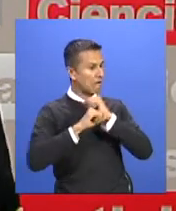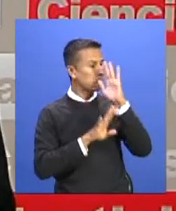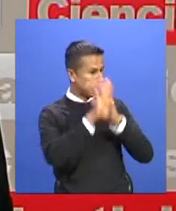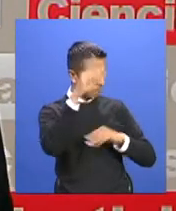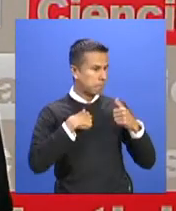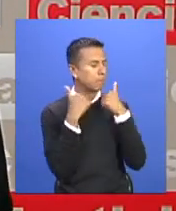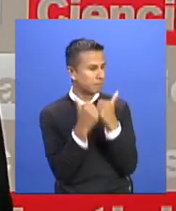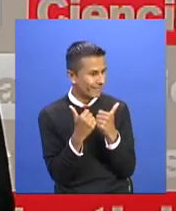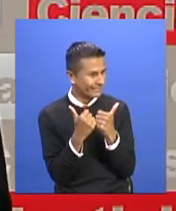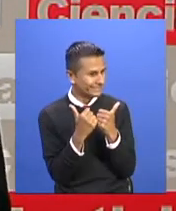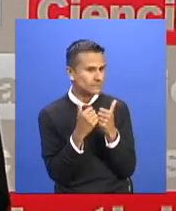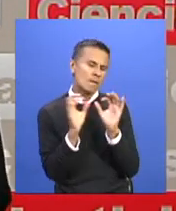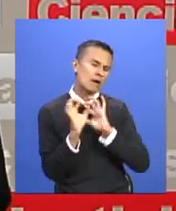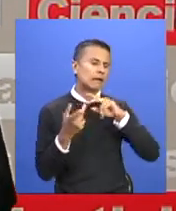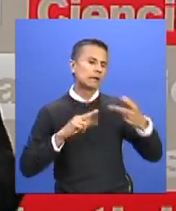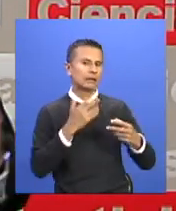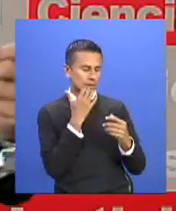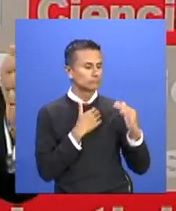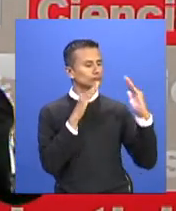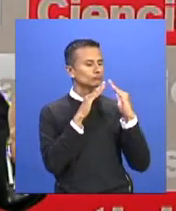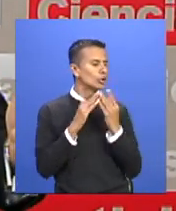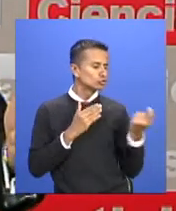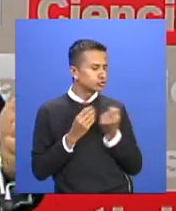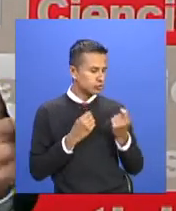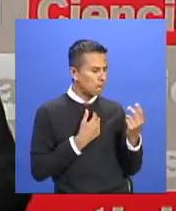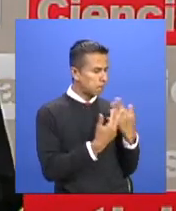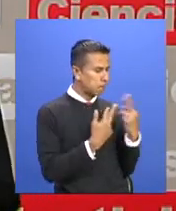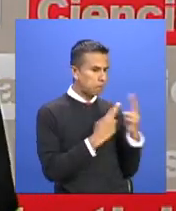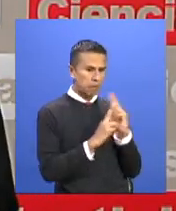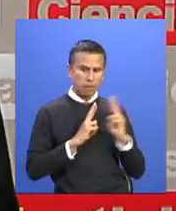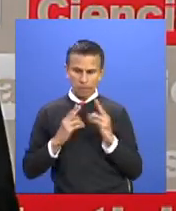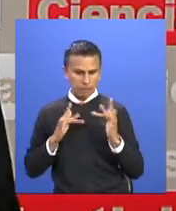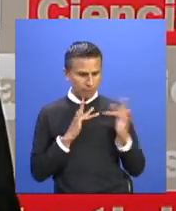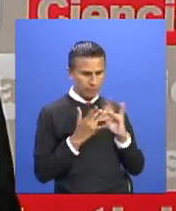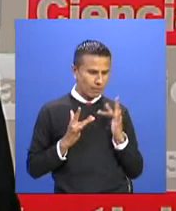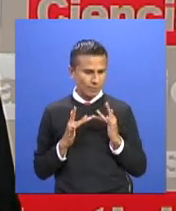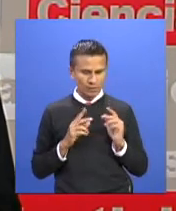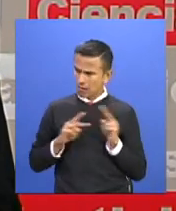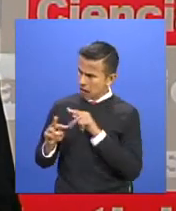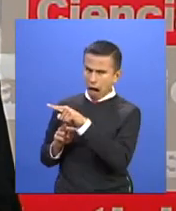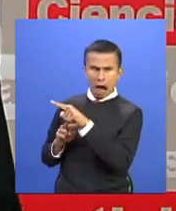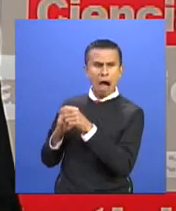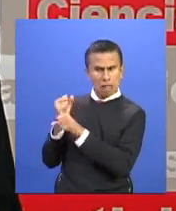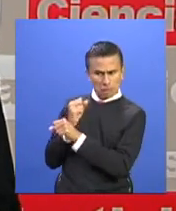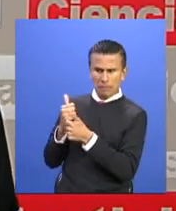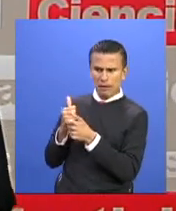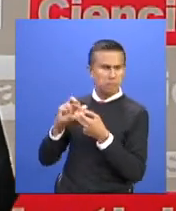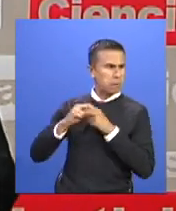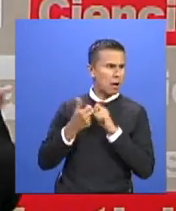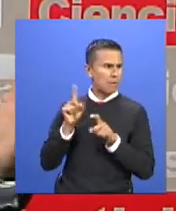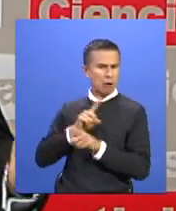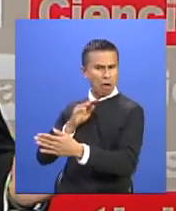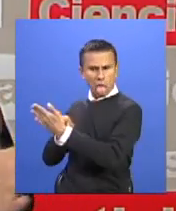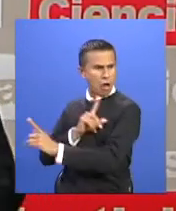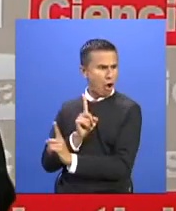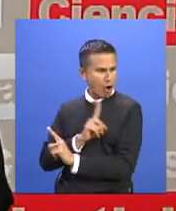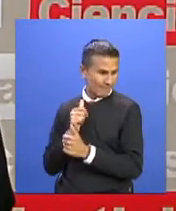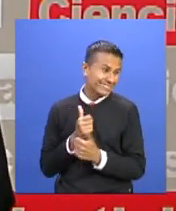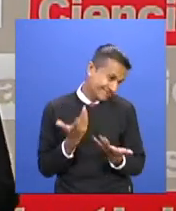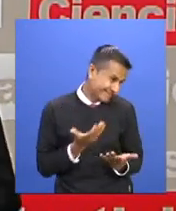empresa. Si yo tengo una buena reputación con mis vecinos, sencillamente la gente me va a dejar trabajar tranquilo y no va a poner